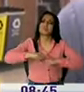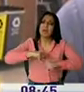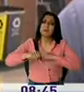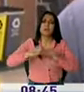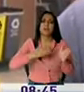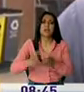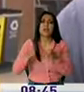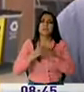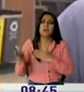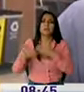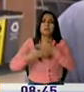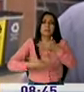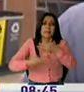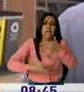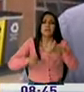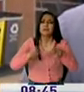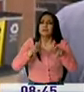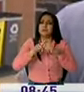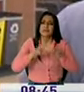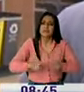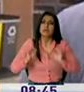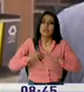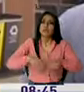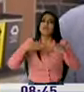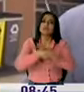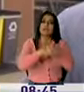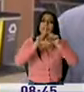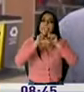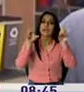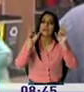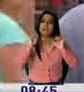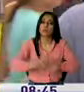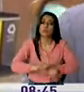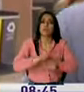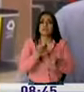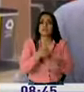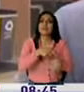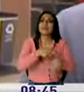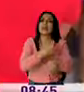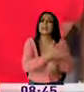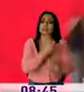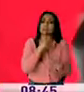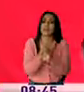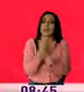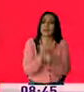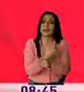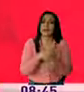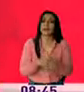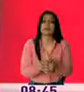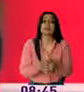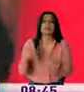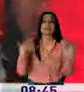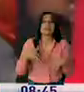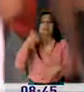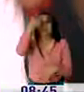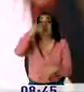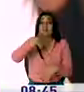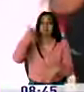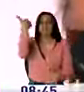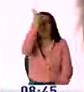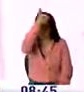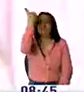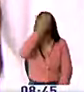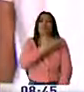papeles, el permiso, para poder ingresar allá, para estar por un cierto tiempo. Quienes confiaron en la oferta, hicieron